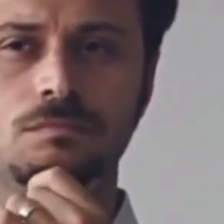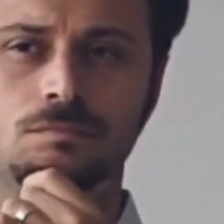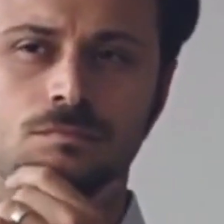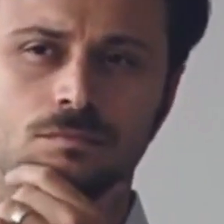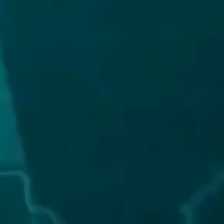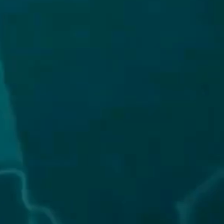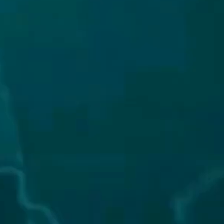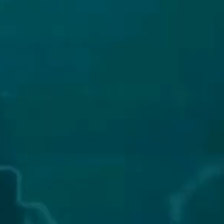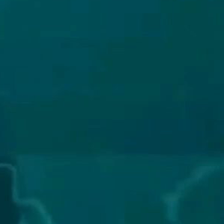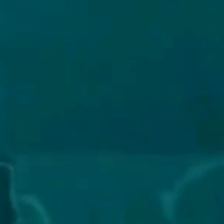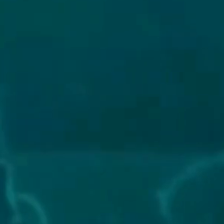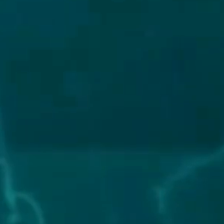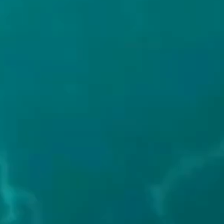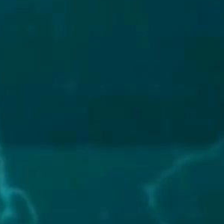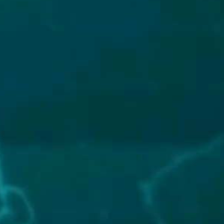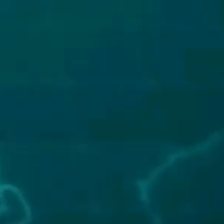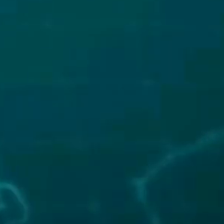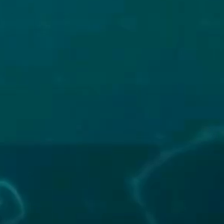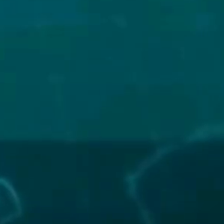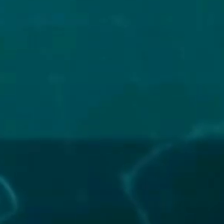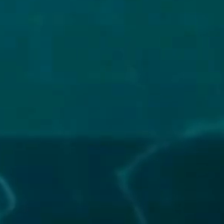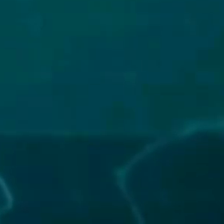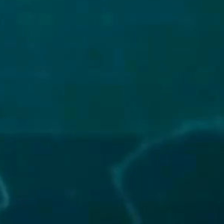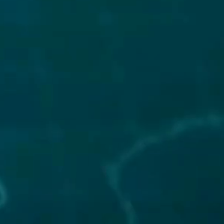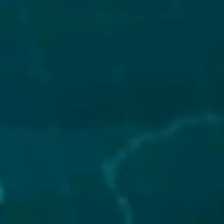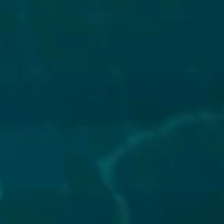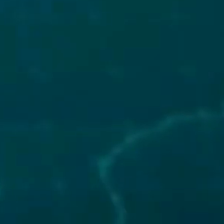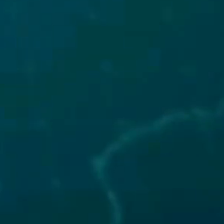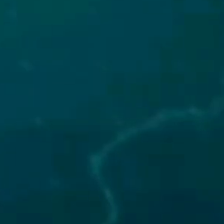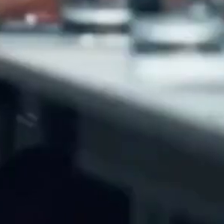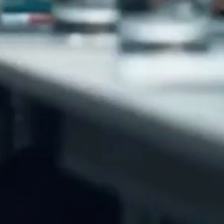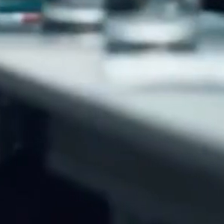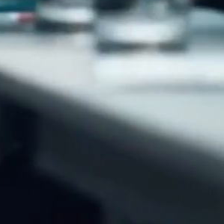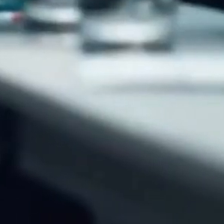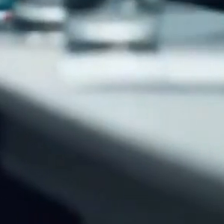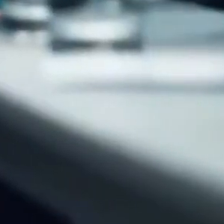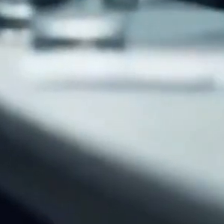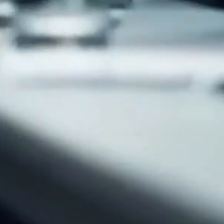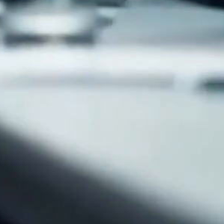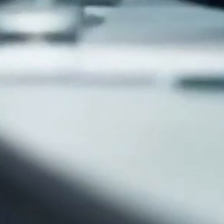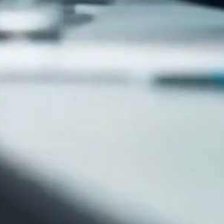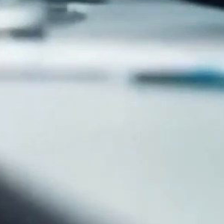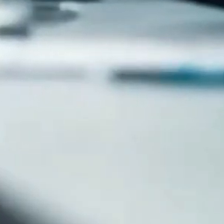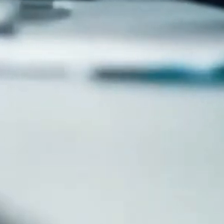comentarios. Así que sin más, yo me despido deseándoles éxito en todo. Así que nos vemos en el próximo video.